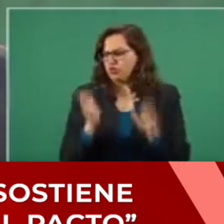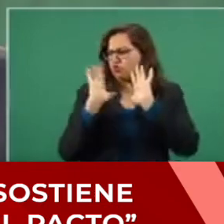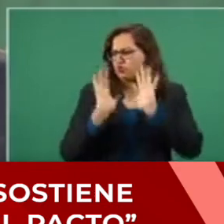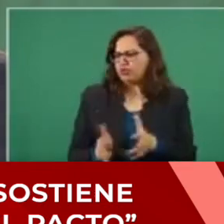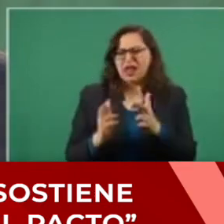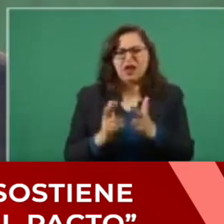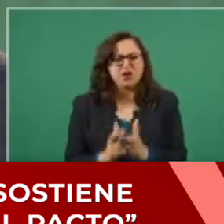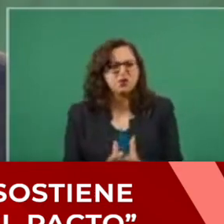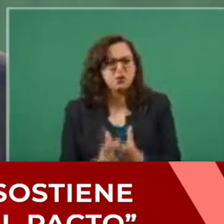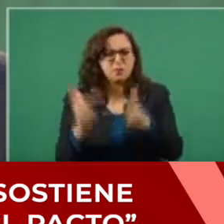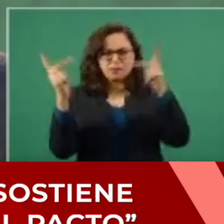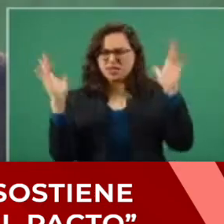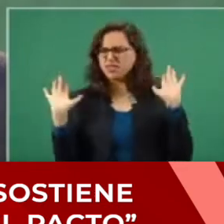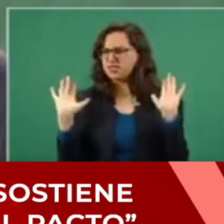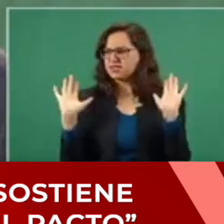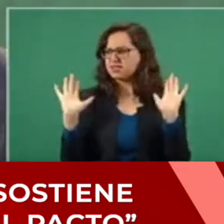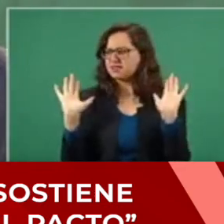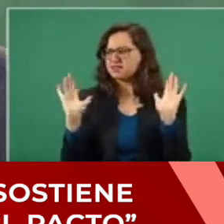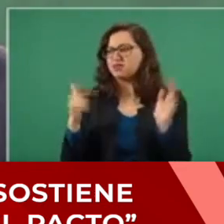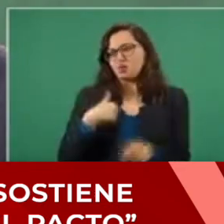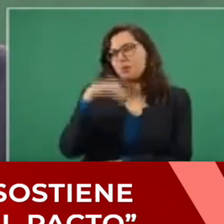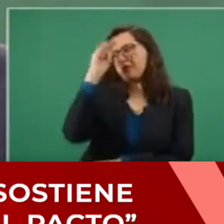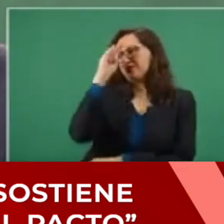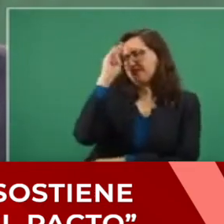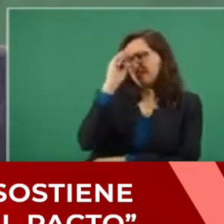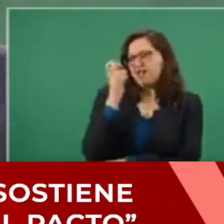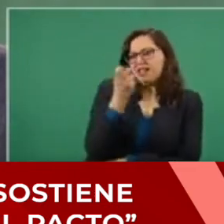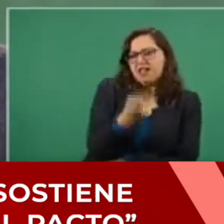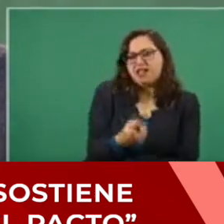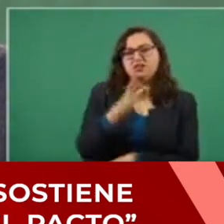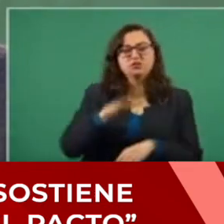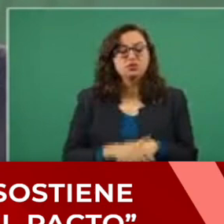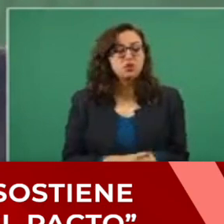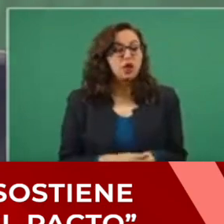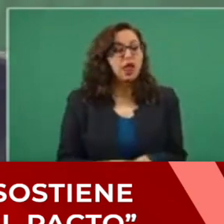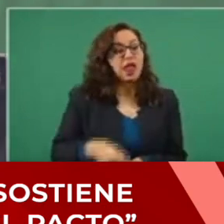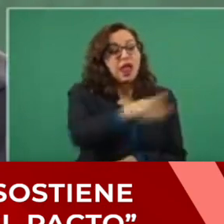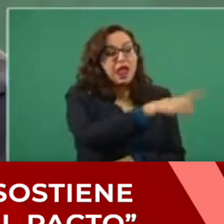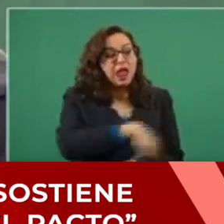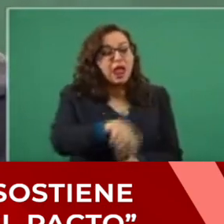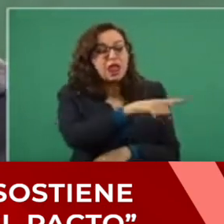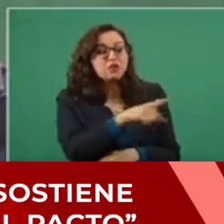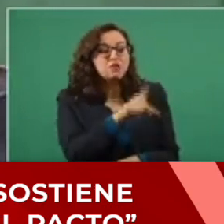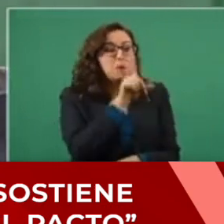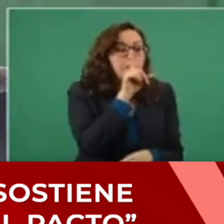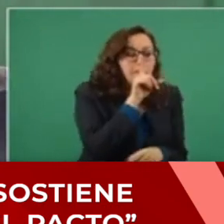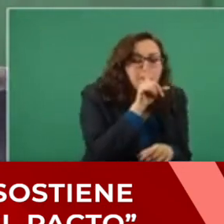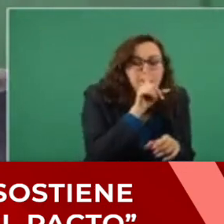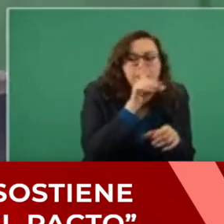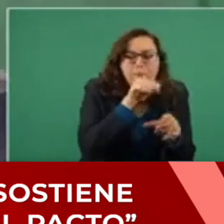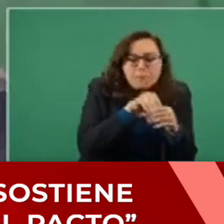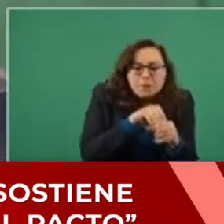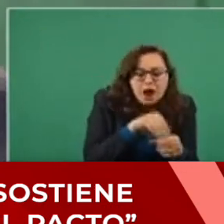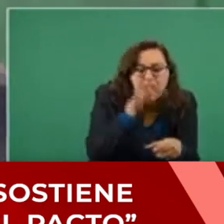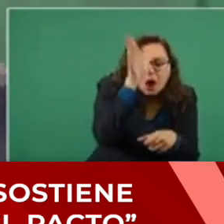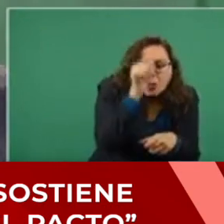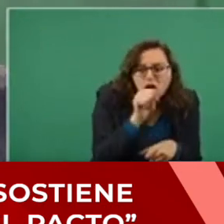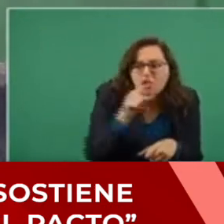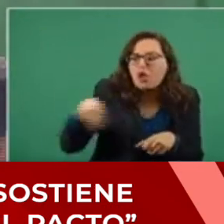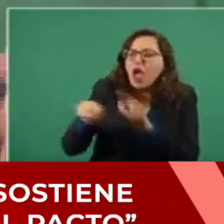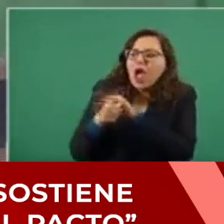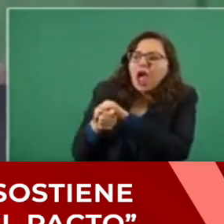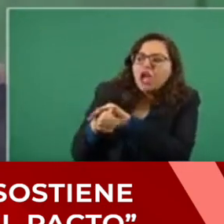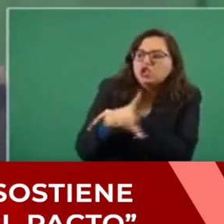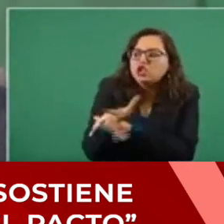los que reprimieron y desaparecieron a los jóvenes de Ayotzinapa, pacto de silencio. Pero el otro